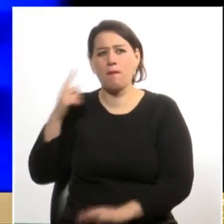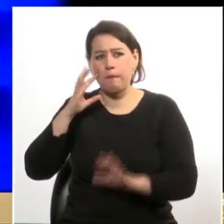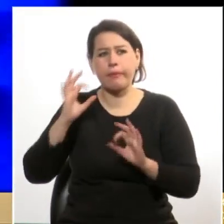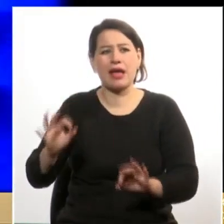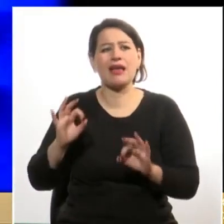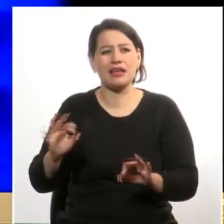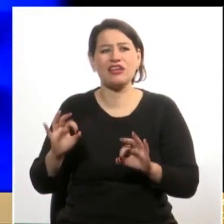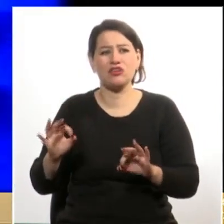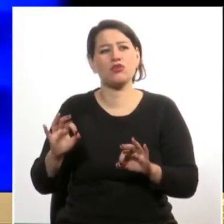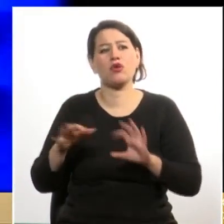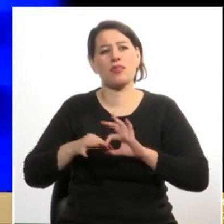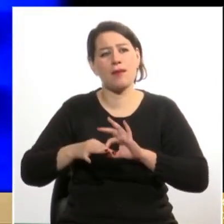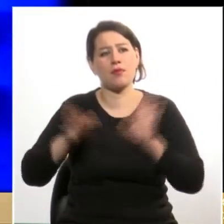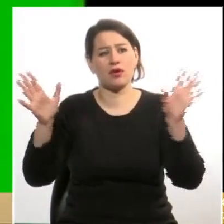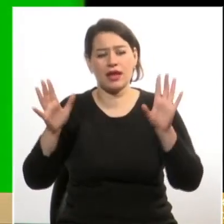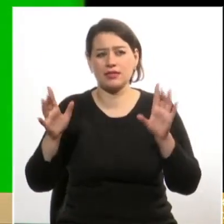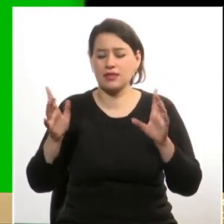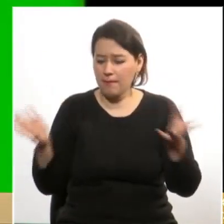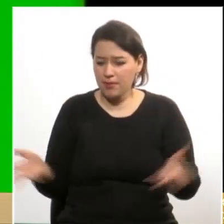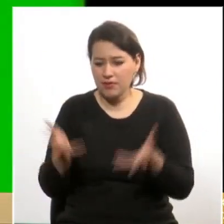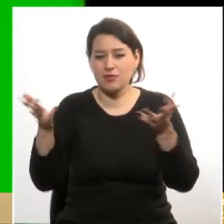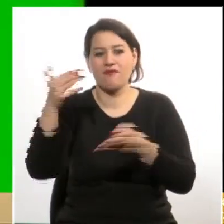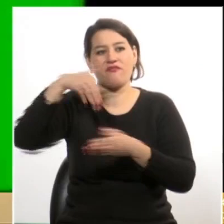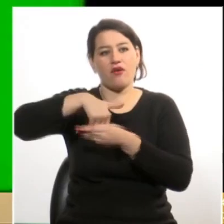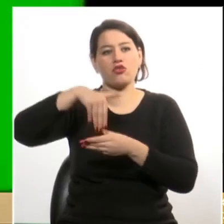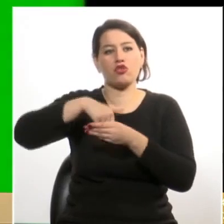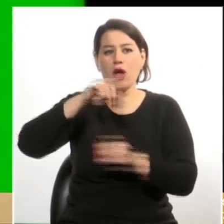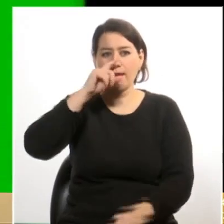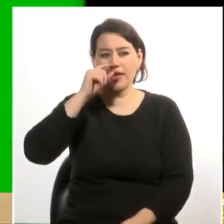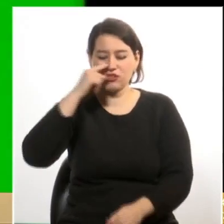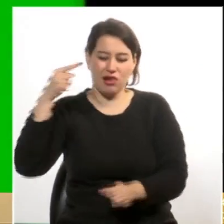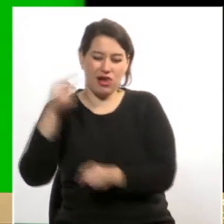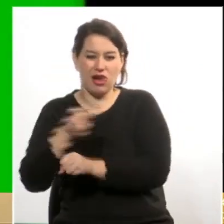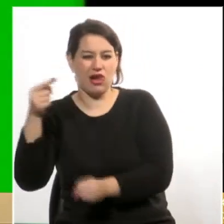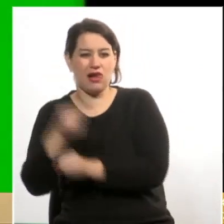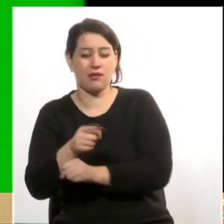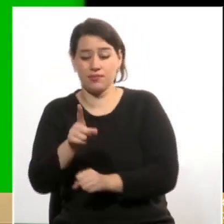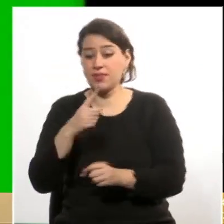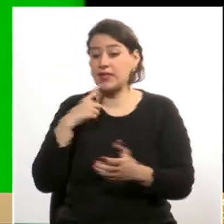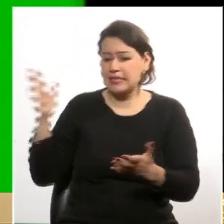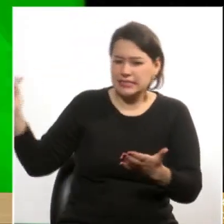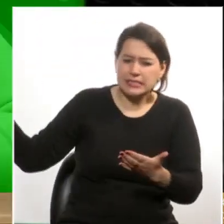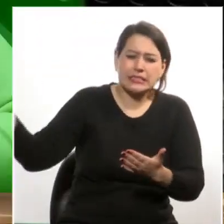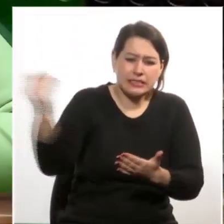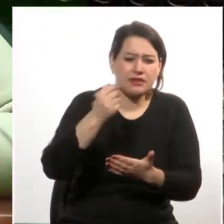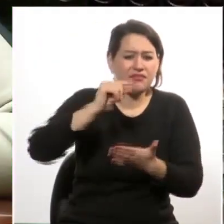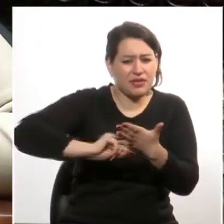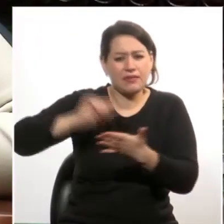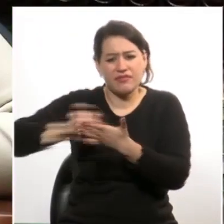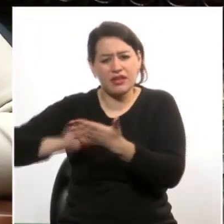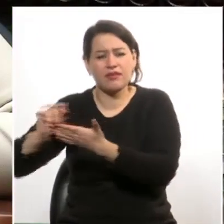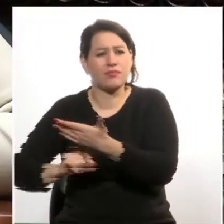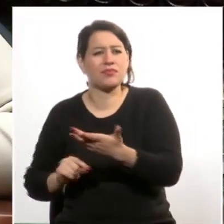a la democracia, con que los promotores del voto amarillo contraatacaban. La recolección avanzó entonces en medio de